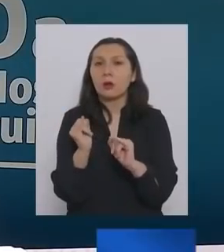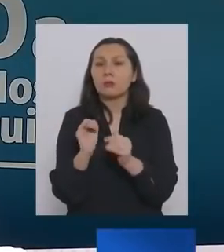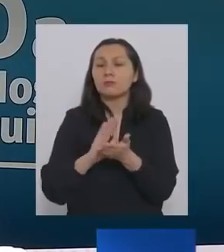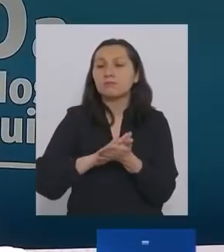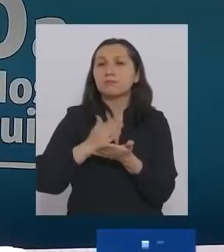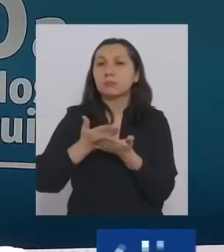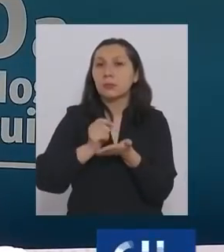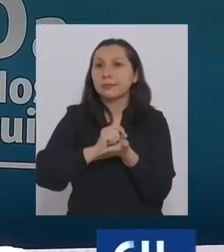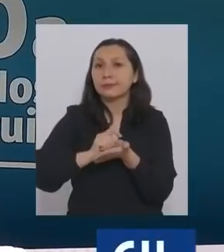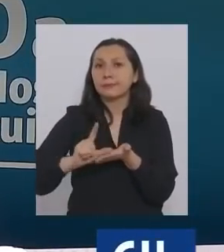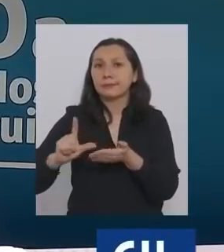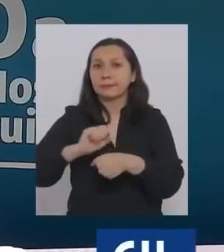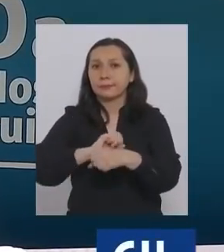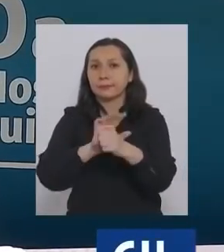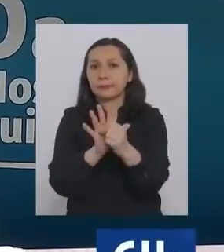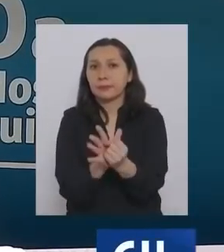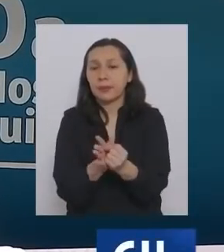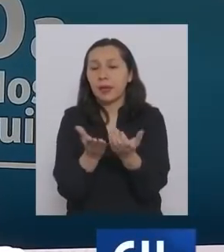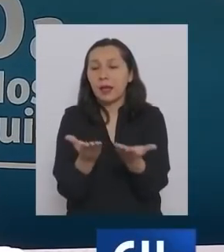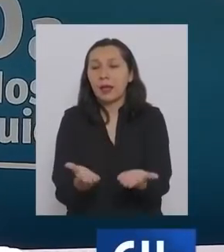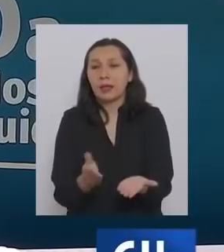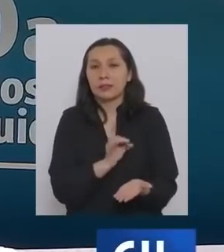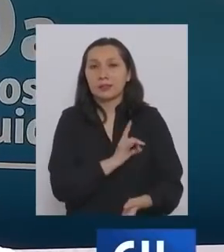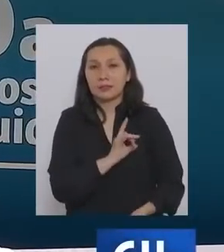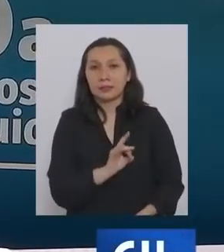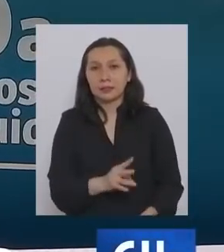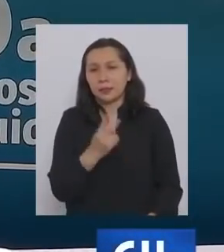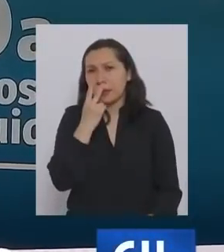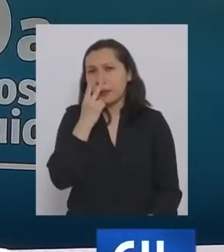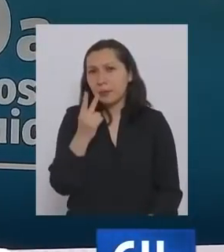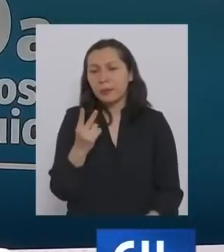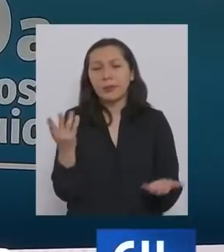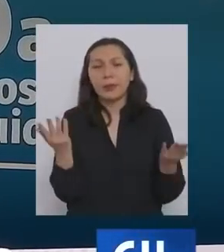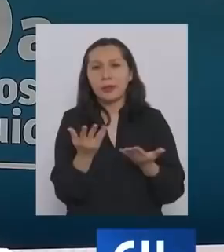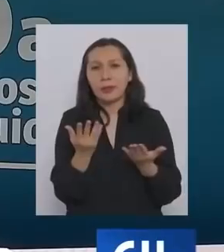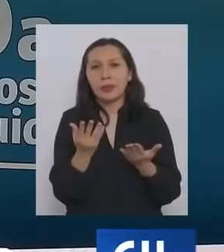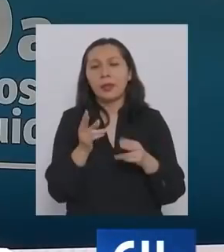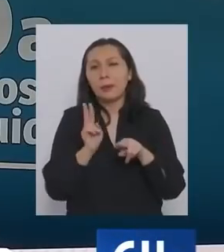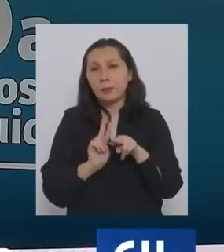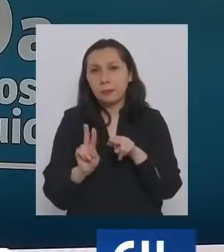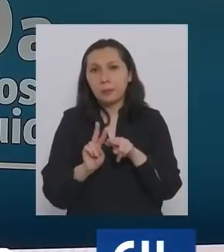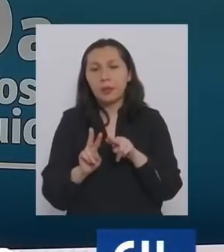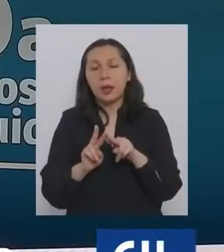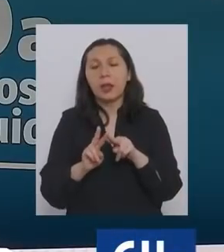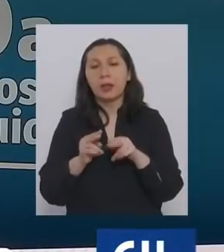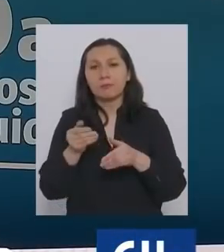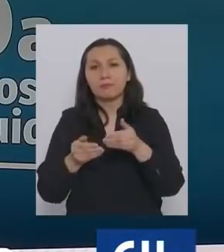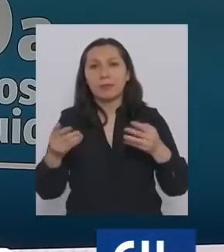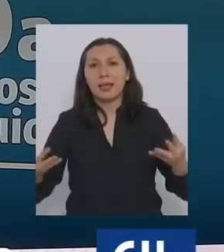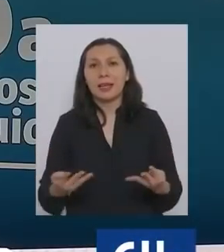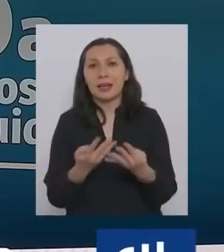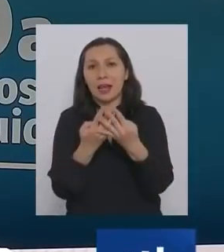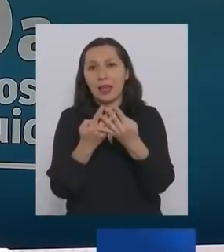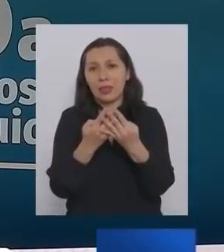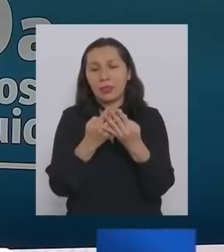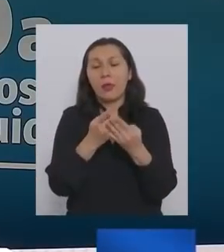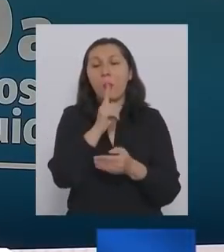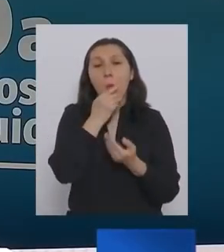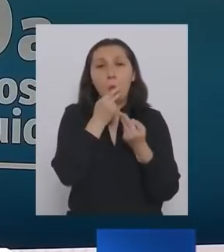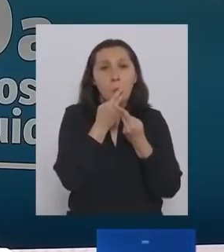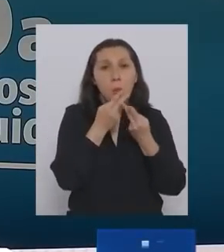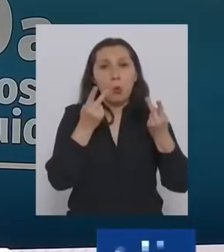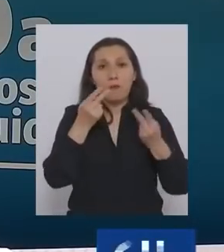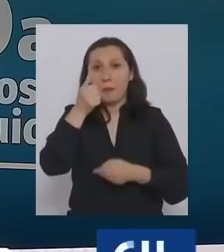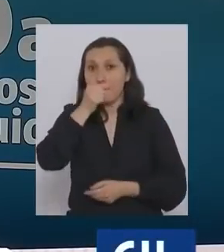evolución de la pandemia por COVID-19 en nuestro país, mirando fundamentalmente la preparación de la red integrada